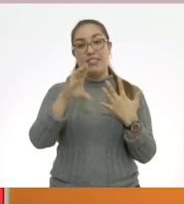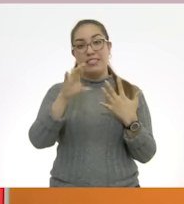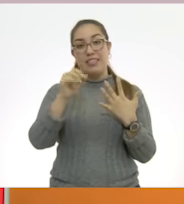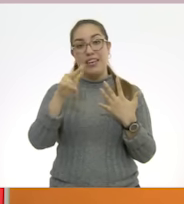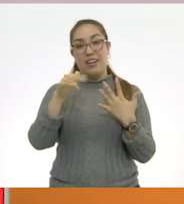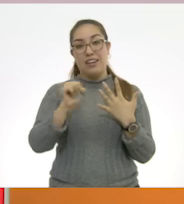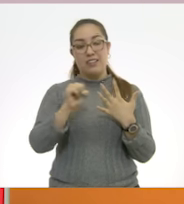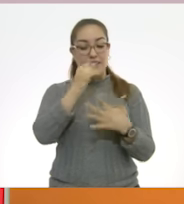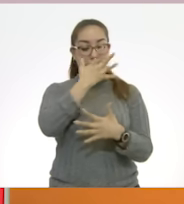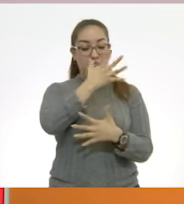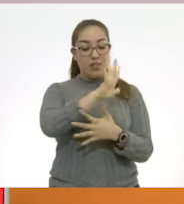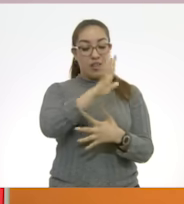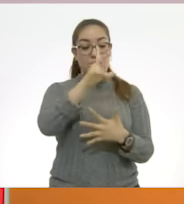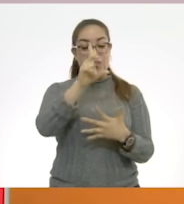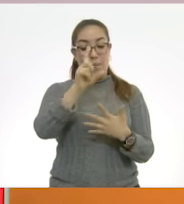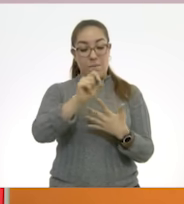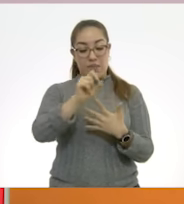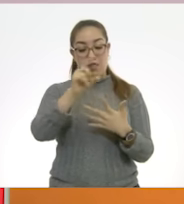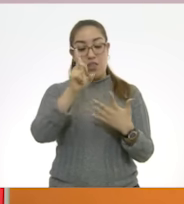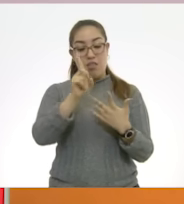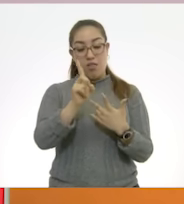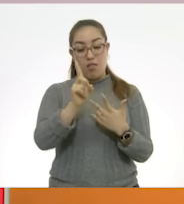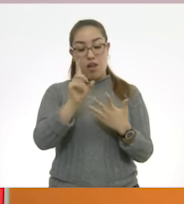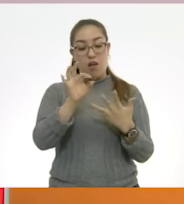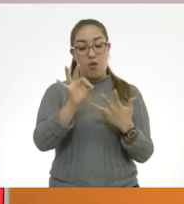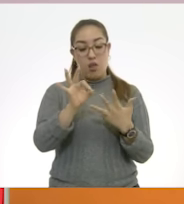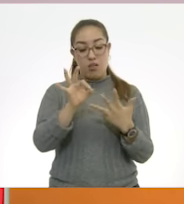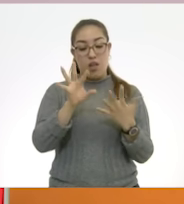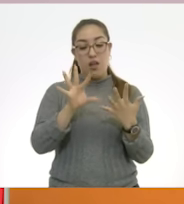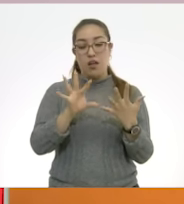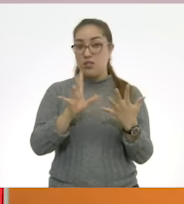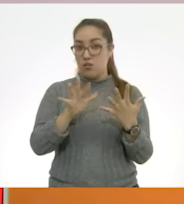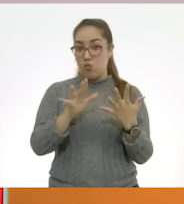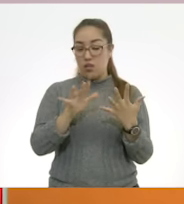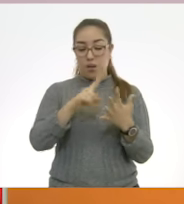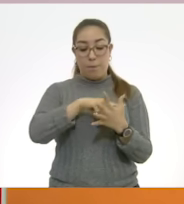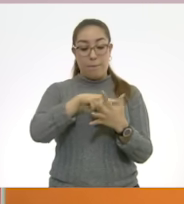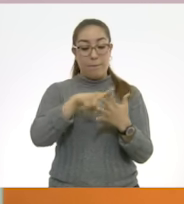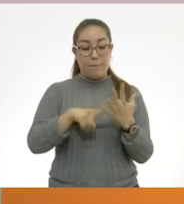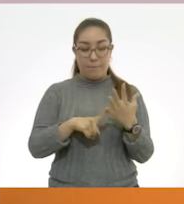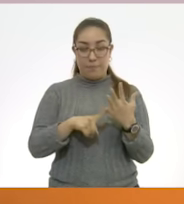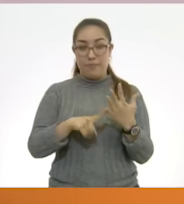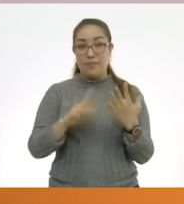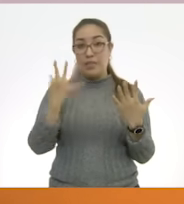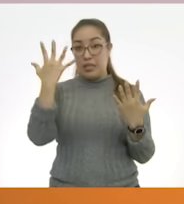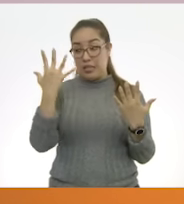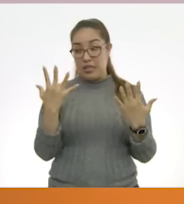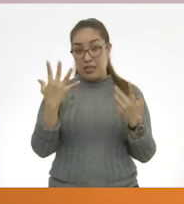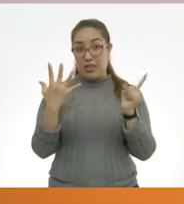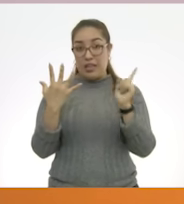Y los dedos que tengamos a la derecha van a ser unidades.